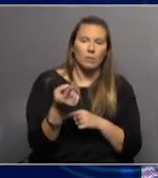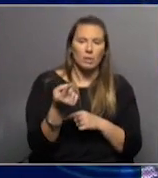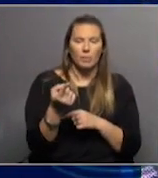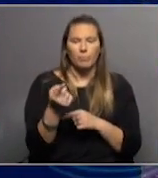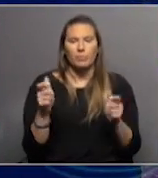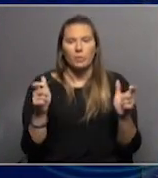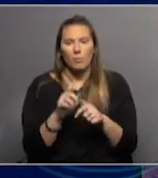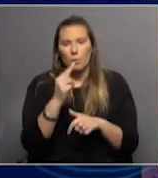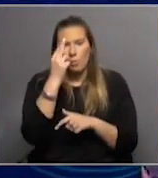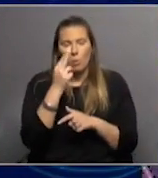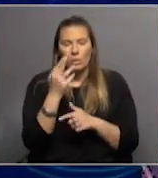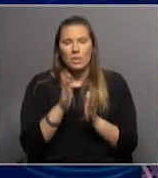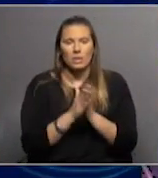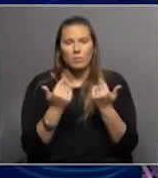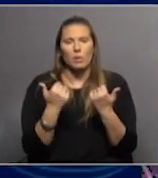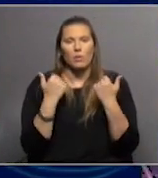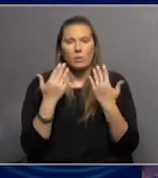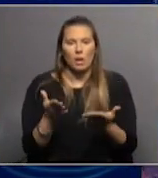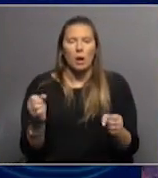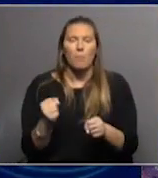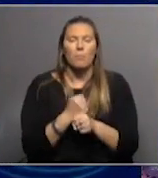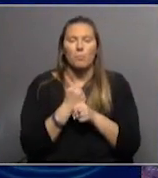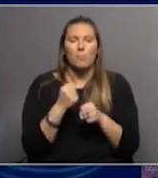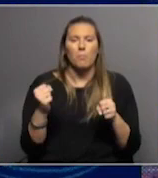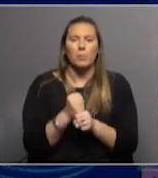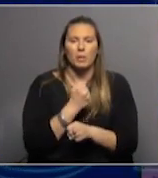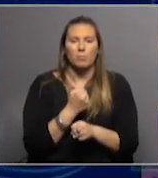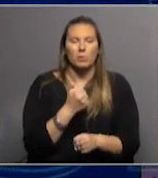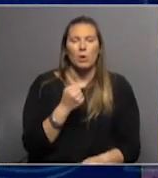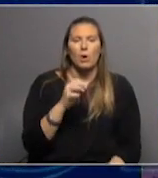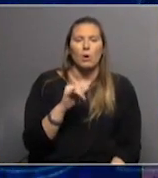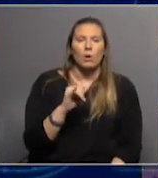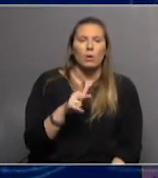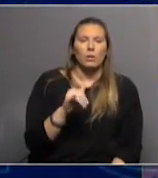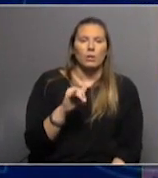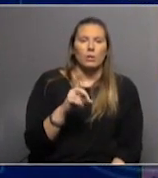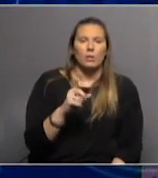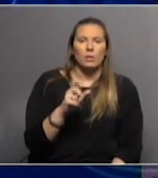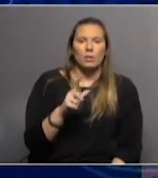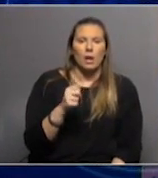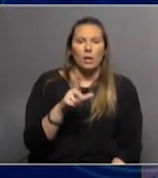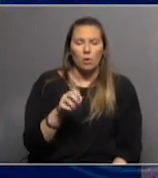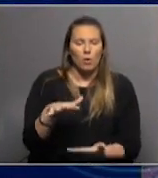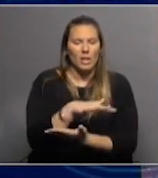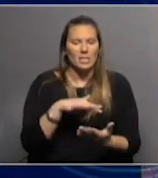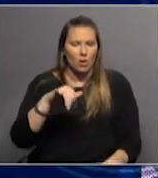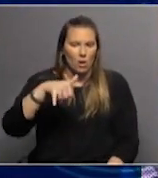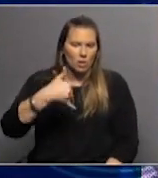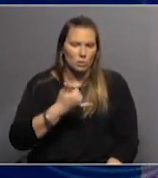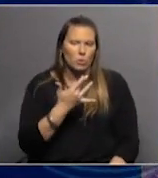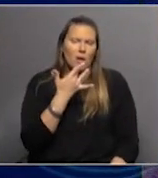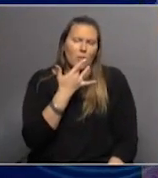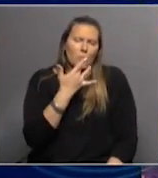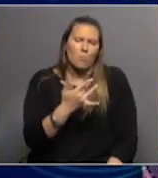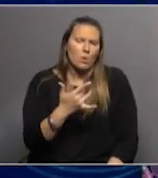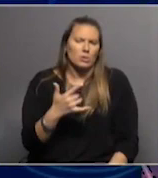Cámara Uruguaya del Libro otorga los premios Bartolomé Hidalgo, que es otro clásico dentro de un clásico. En el Salón Azul, una preciosa